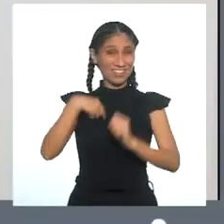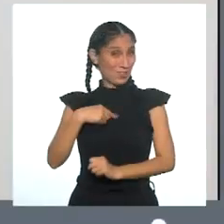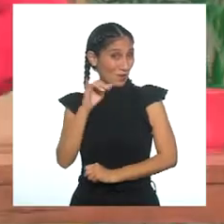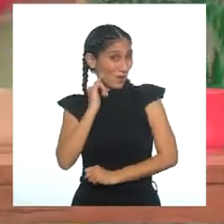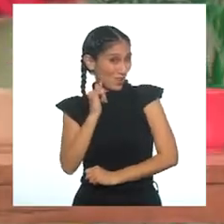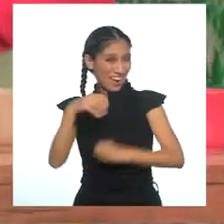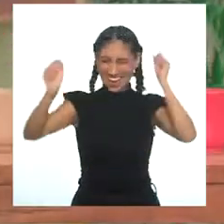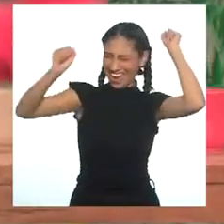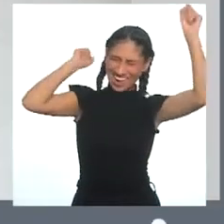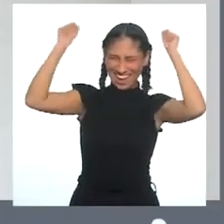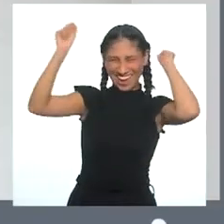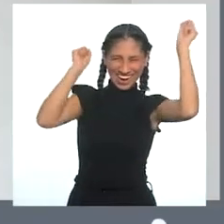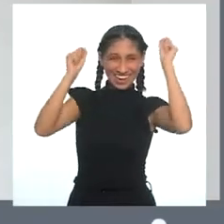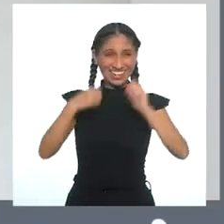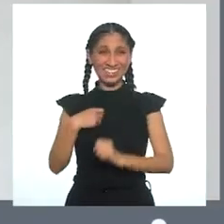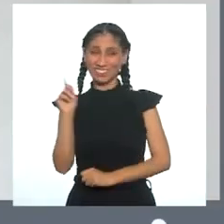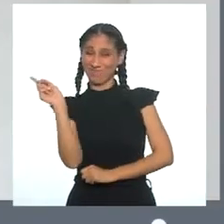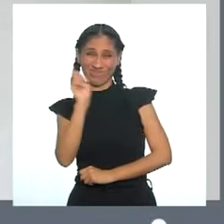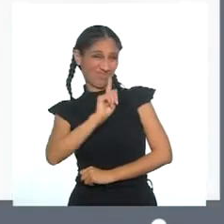también.